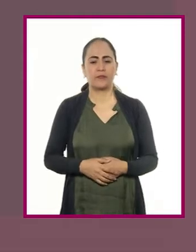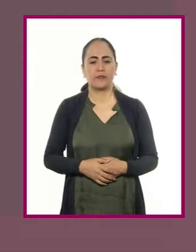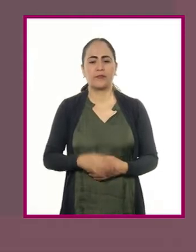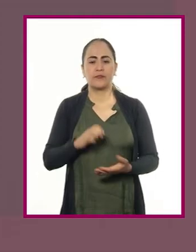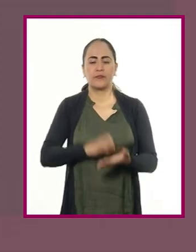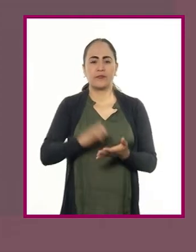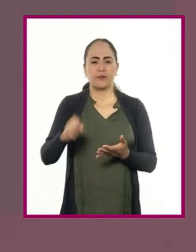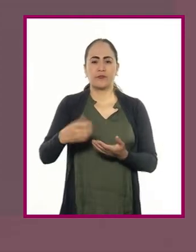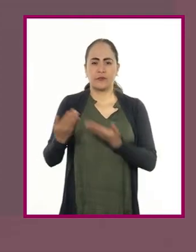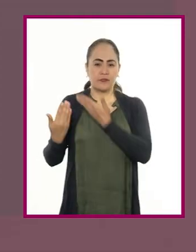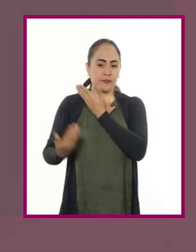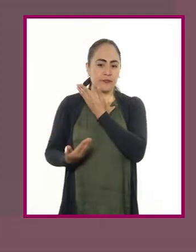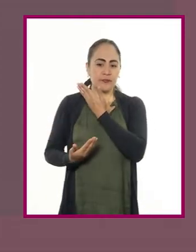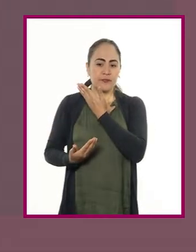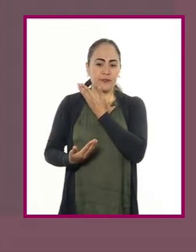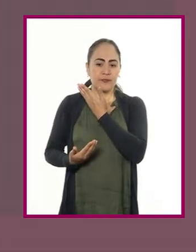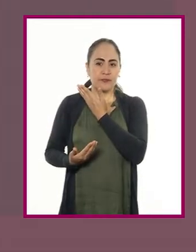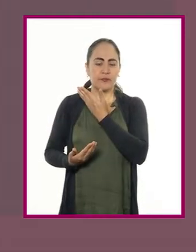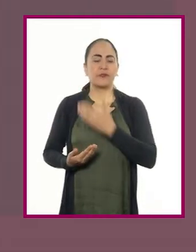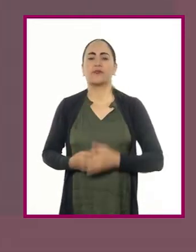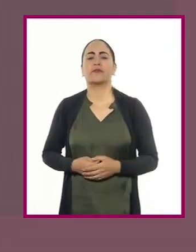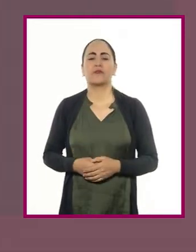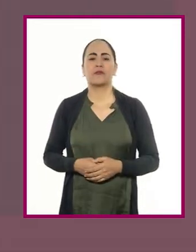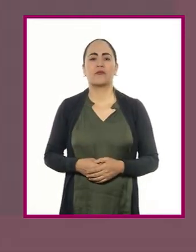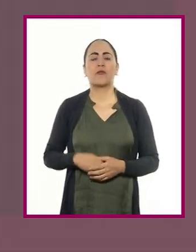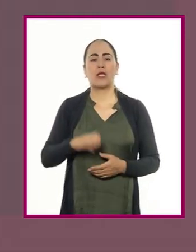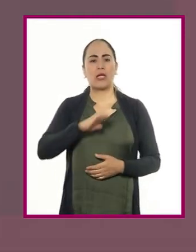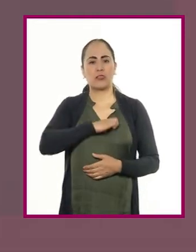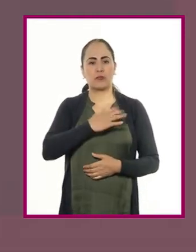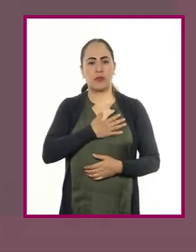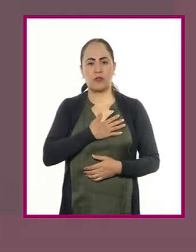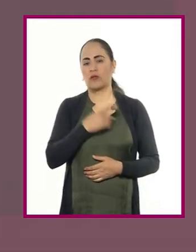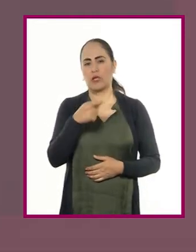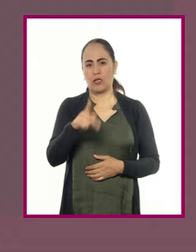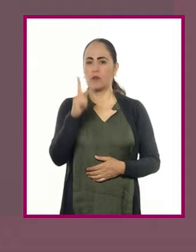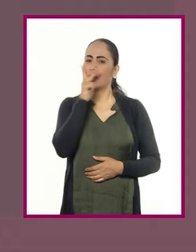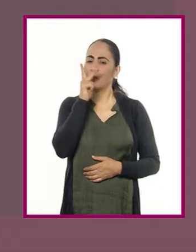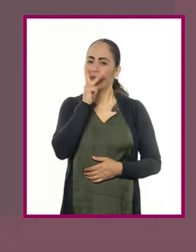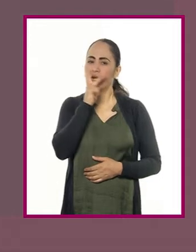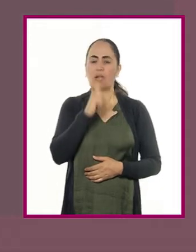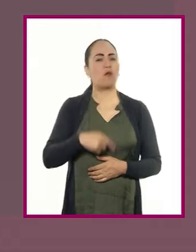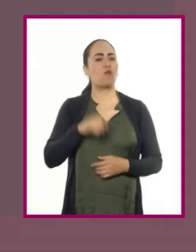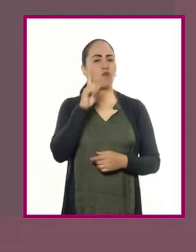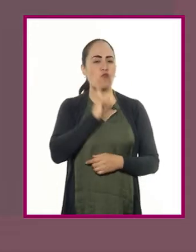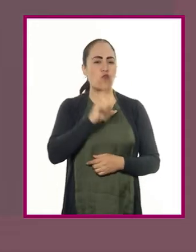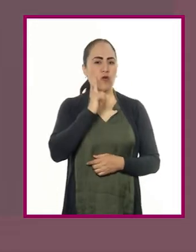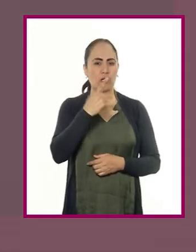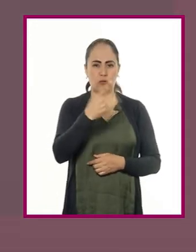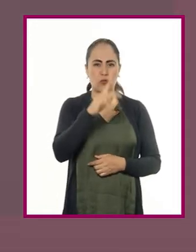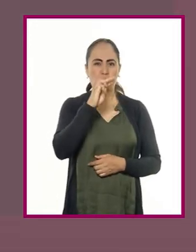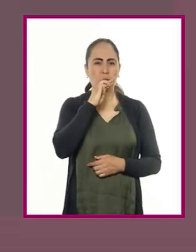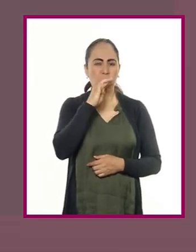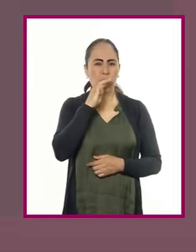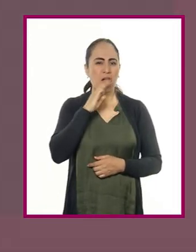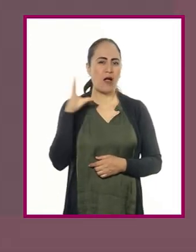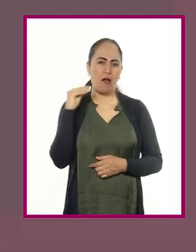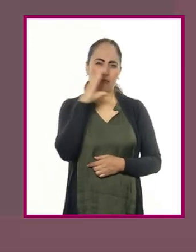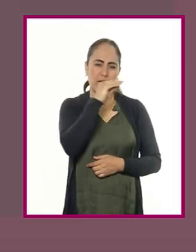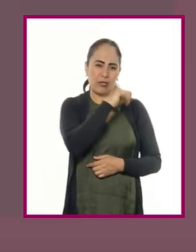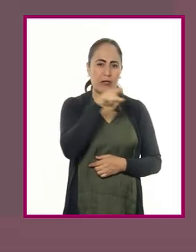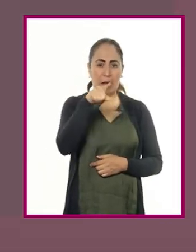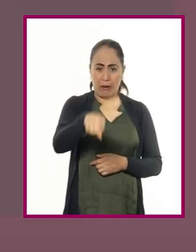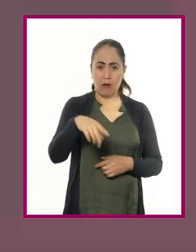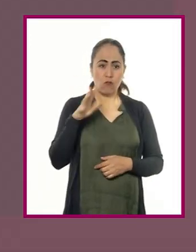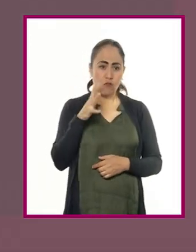ejemplo, Nicolás de Puerto, quien fuera hijo de un español y una esclava africana, logró volverse un profesor